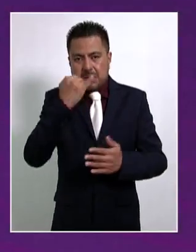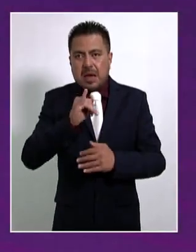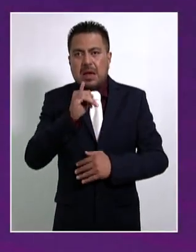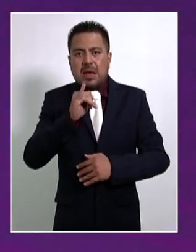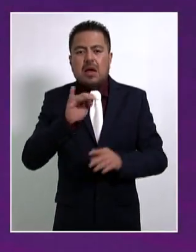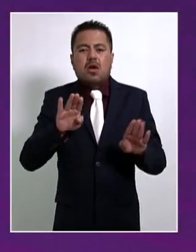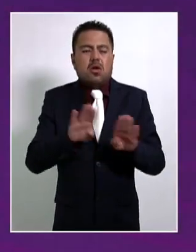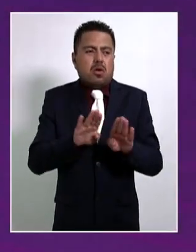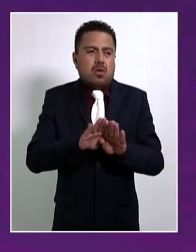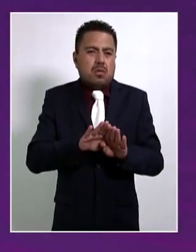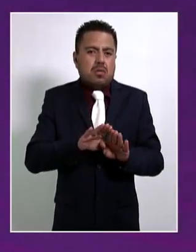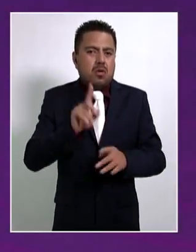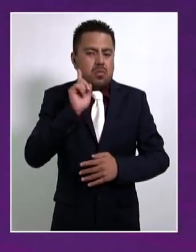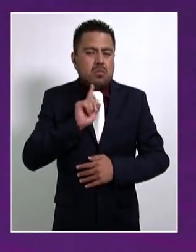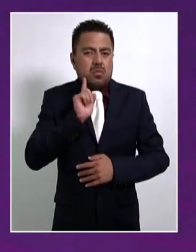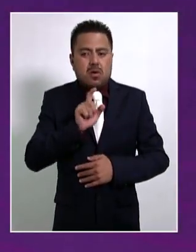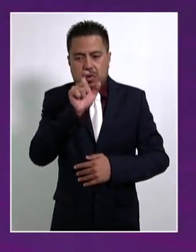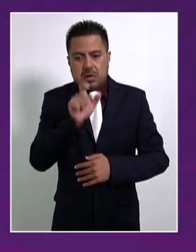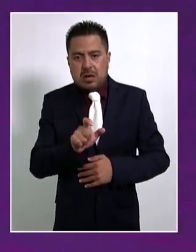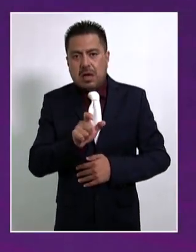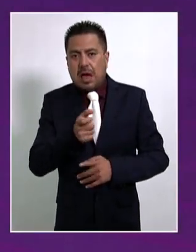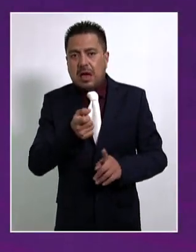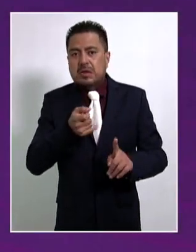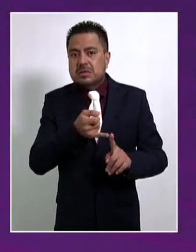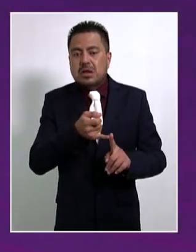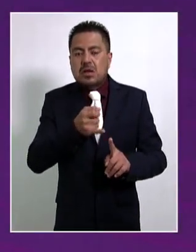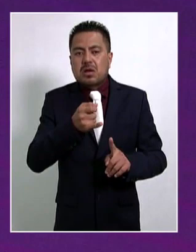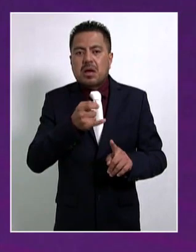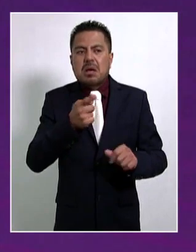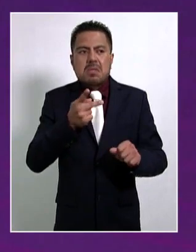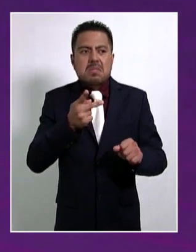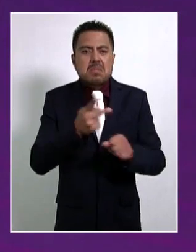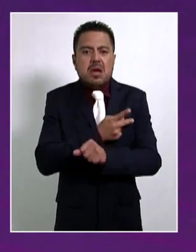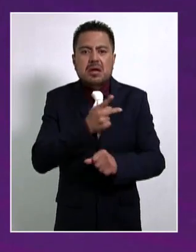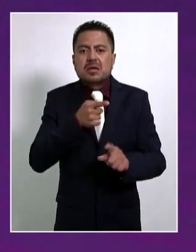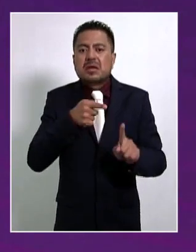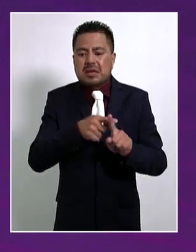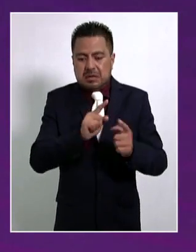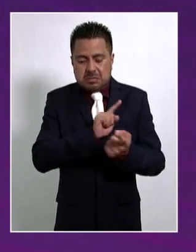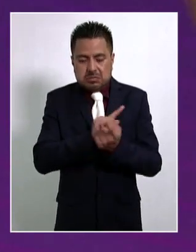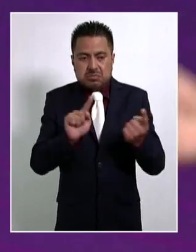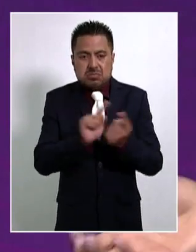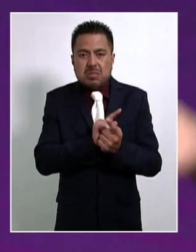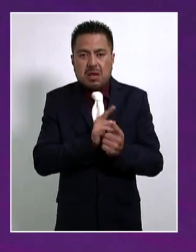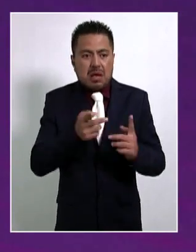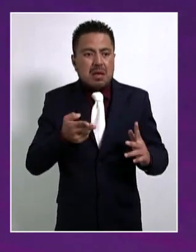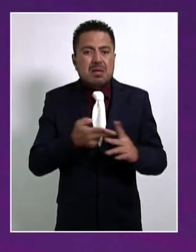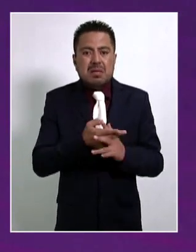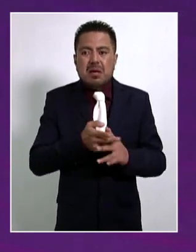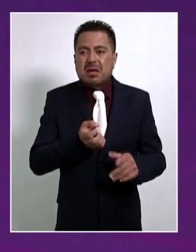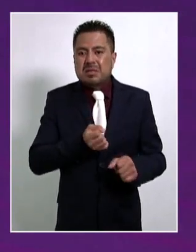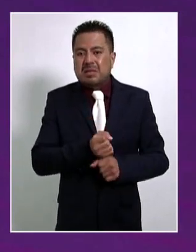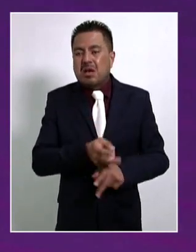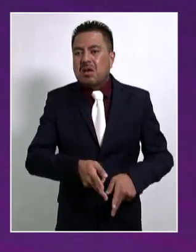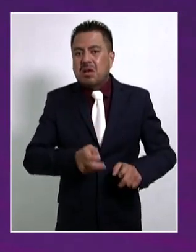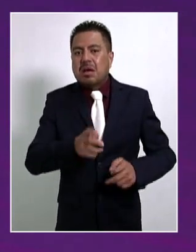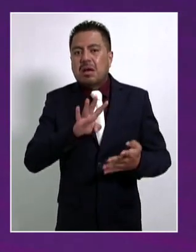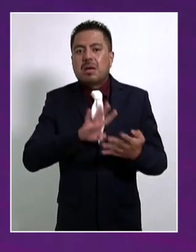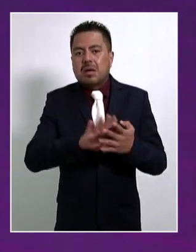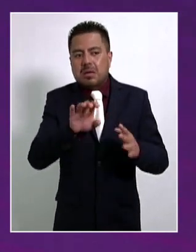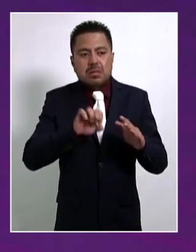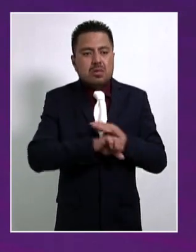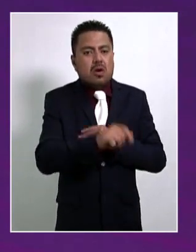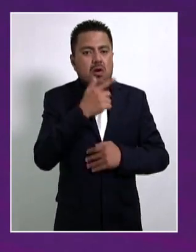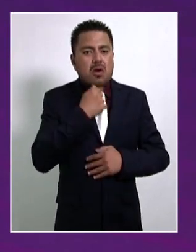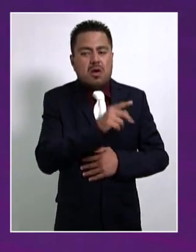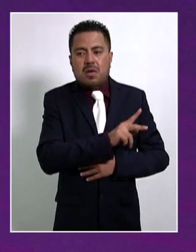identifican como una mujer? ¿Qué sucede cuando ella enfrenta un delito? Bueno, que va a dar a una cárcel masculina,